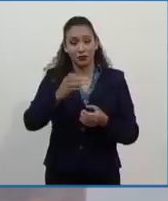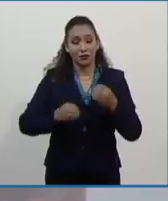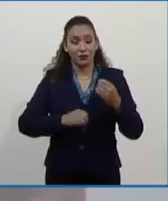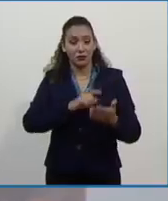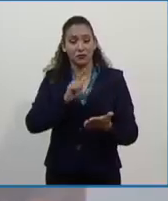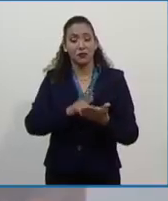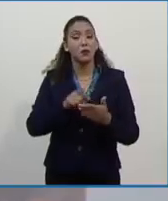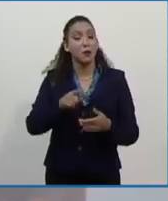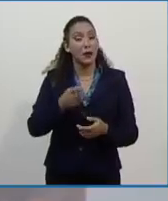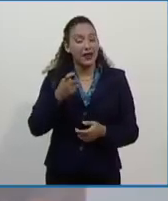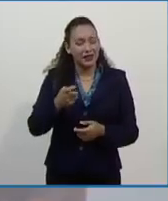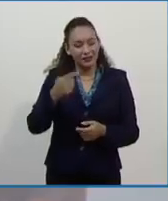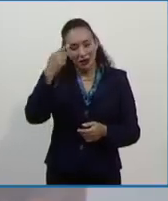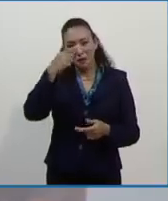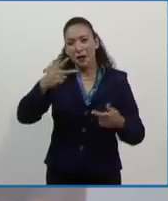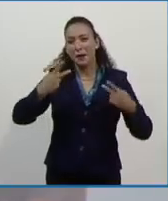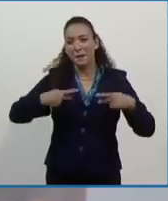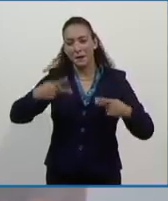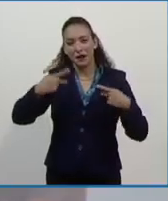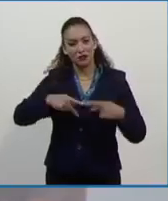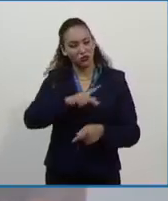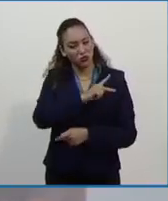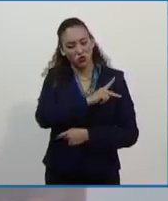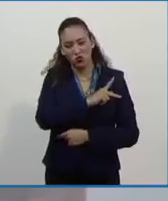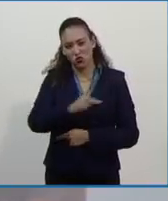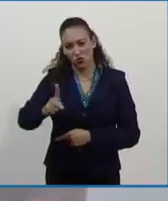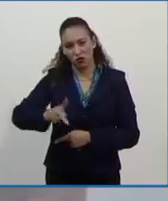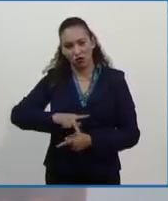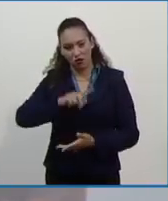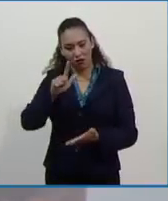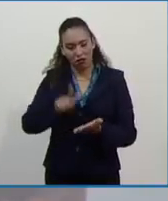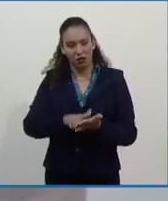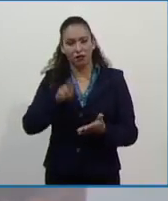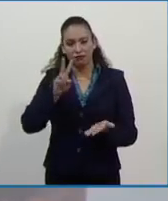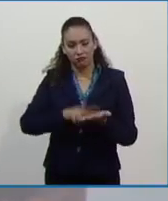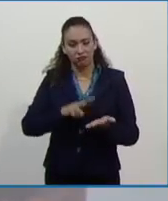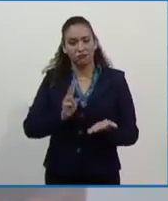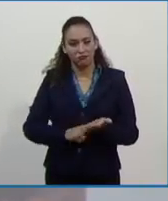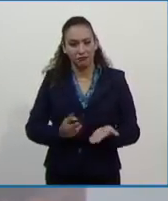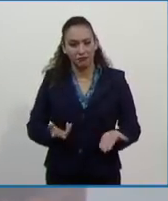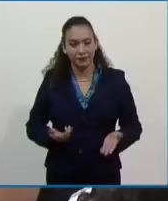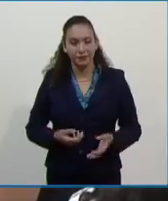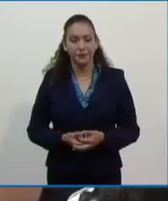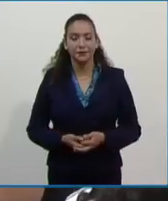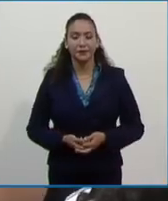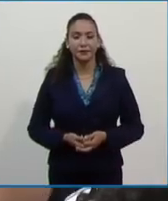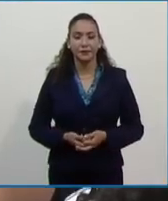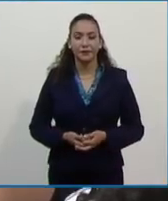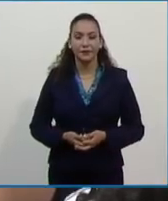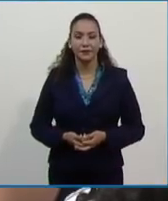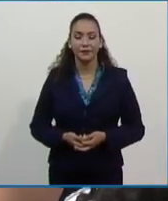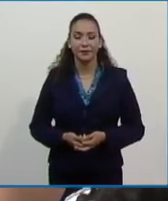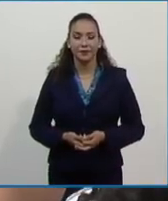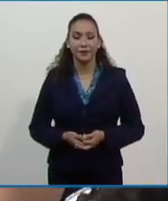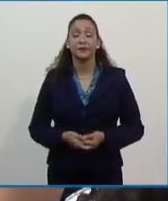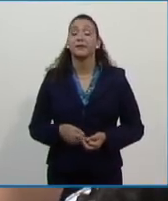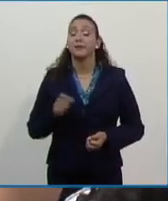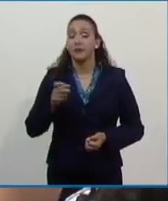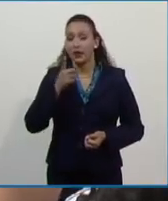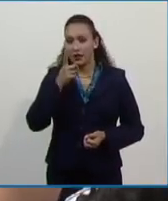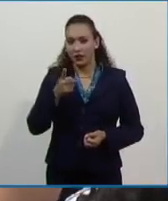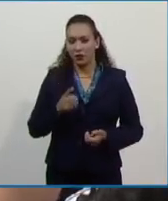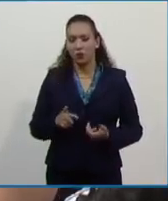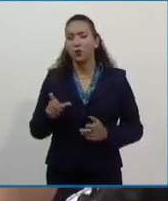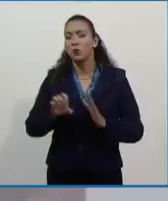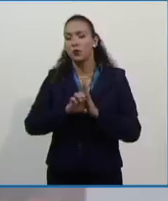un principio irrenunciable en cualquier sociedad democrática. Destacó que las soluciones